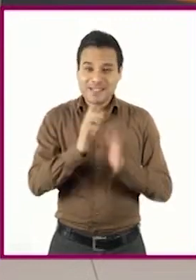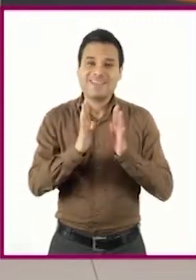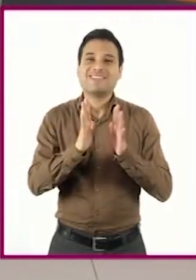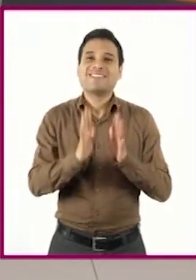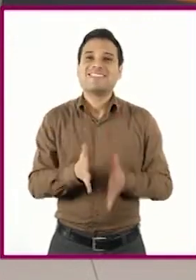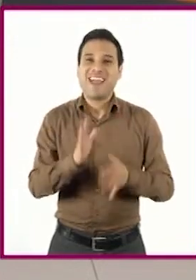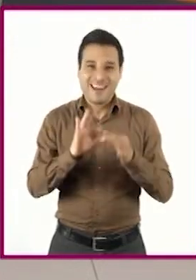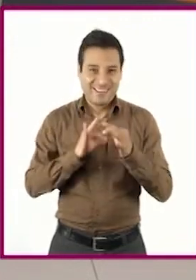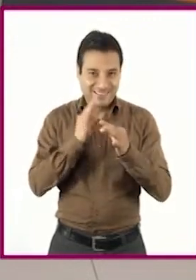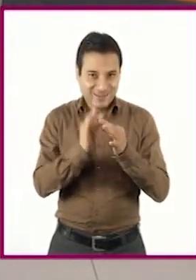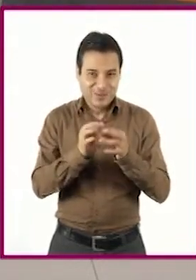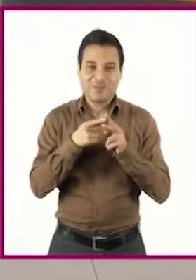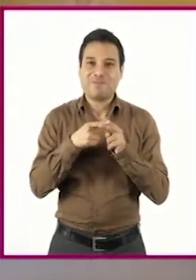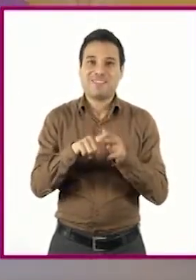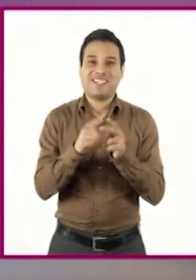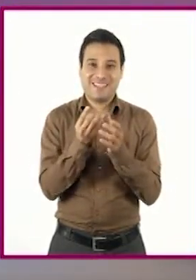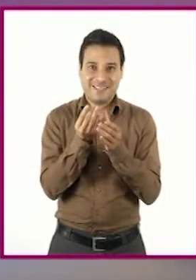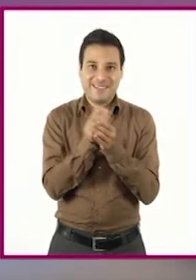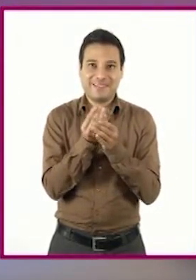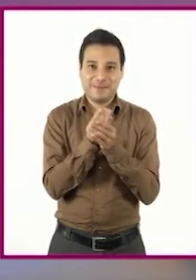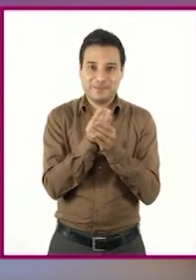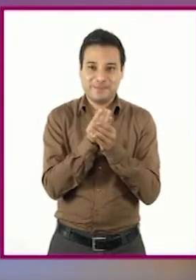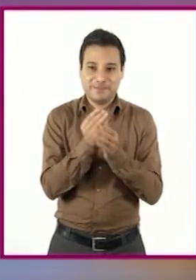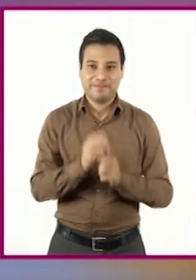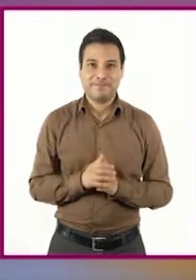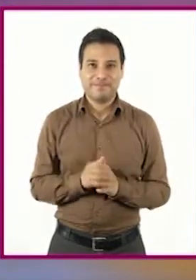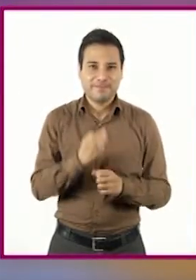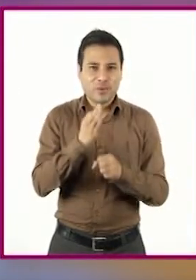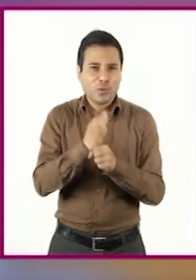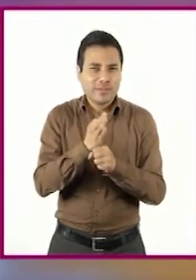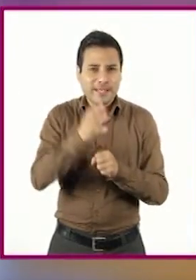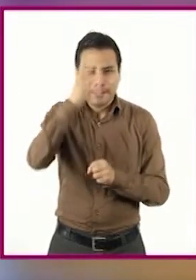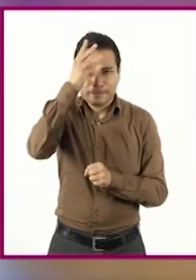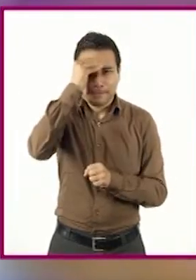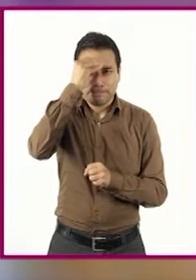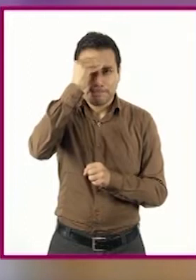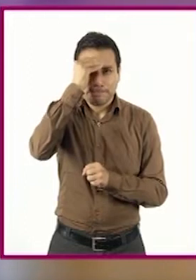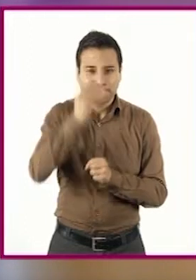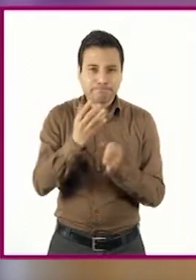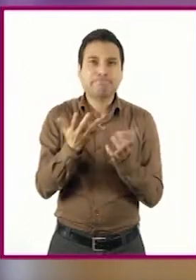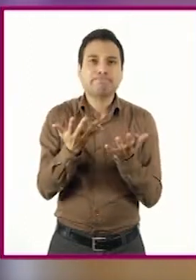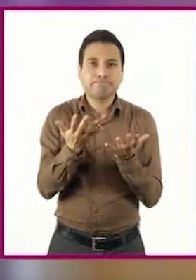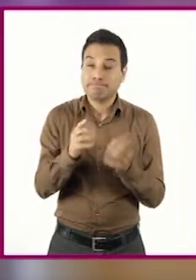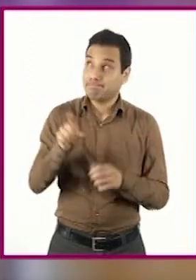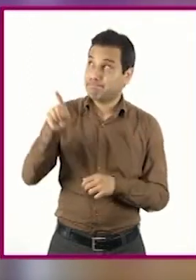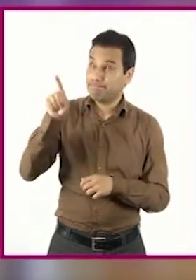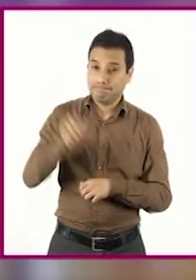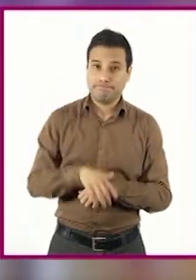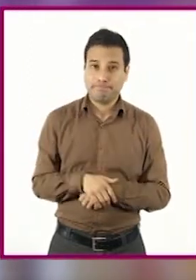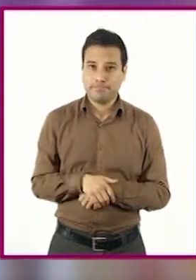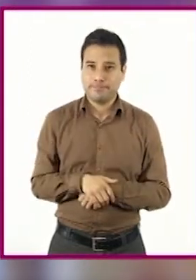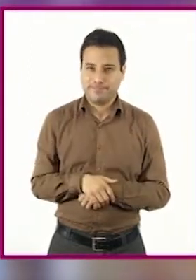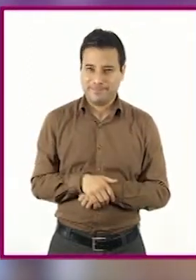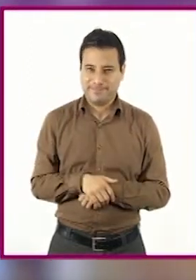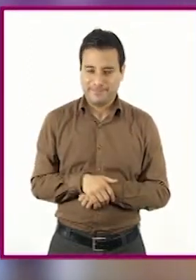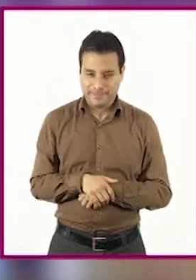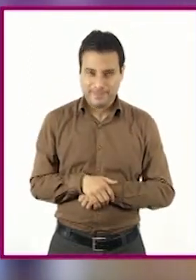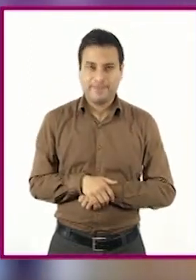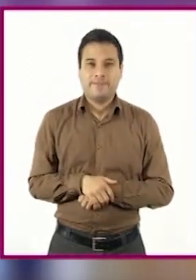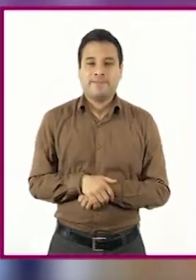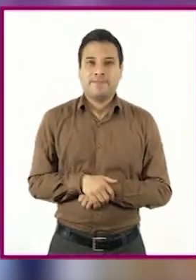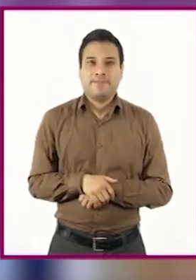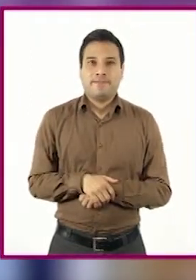listos para comenzar la sesión. El aprendizaje esperado es: compara la tendencia central, media, mediana y